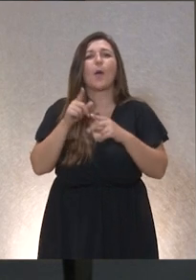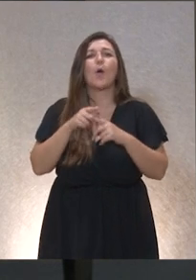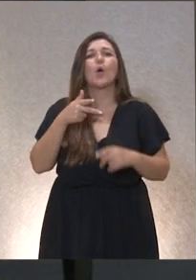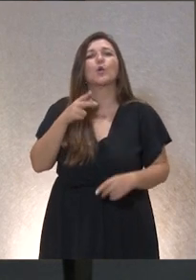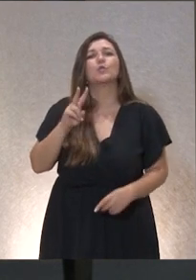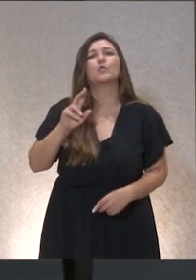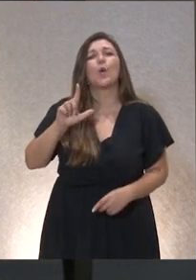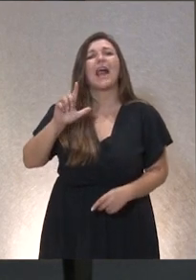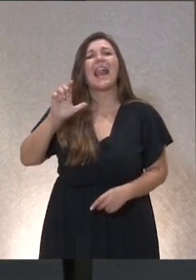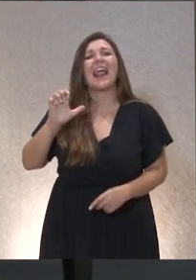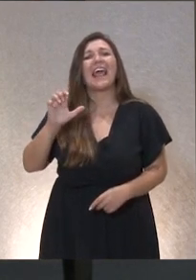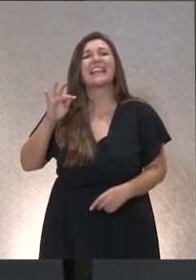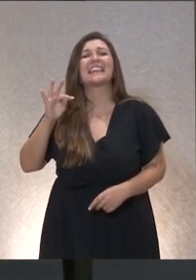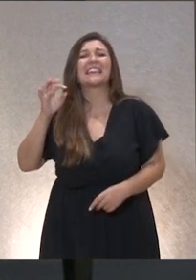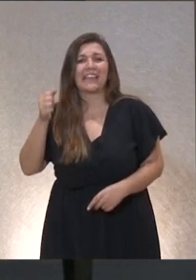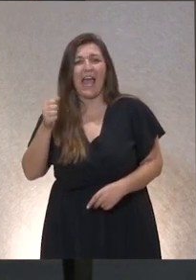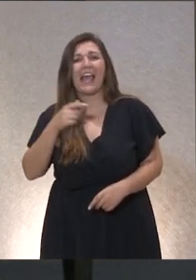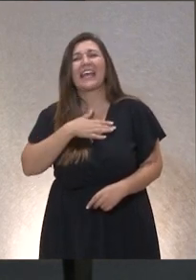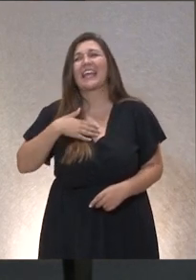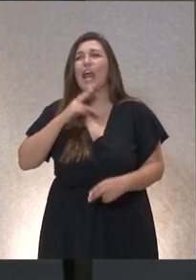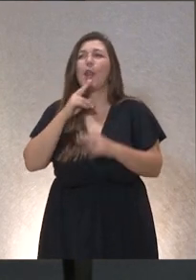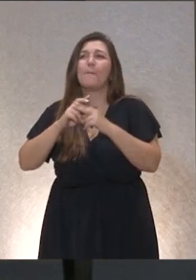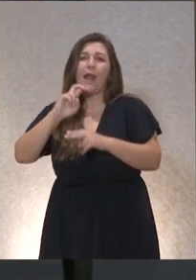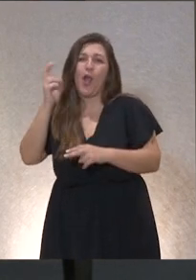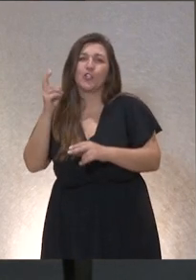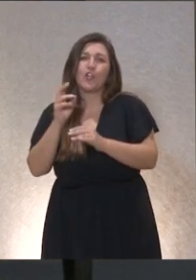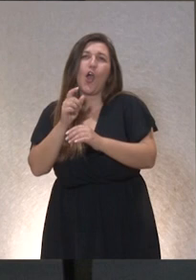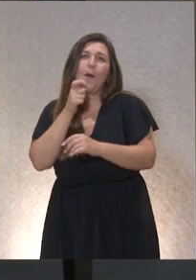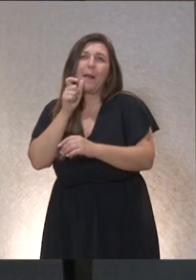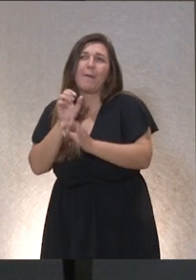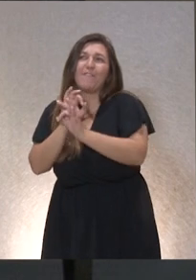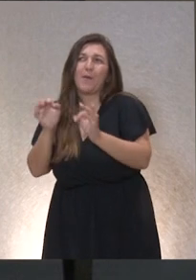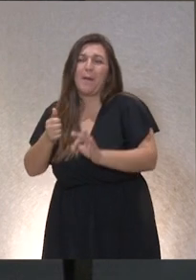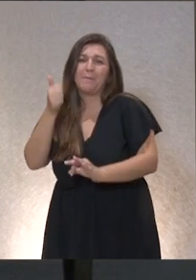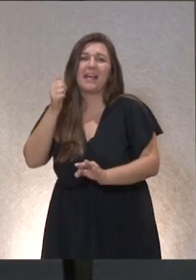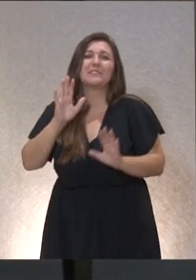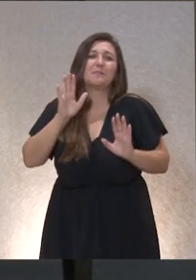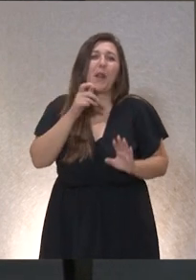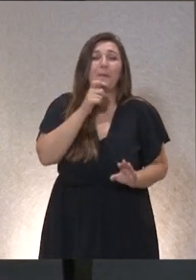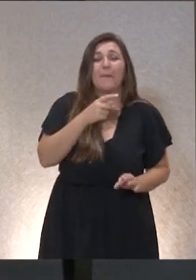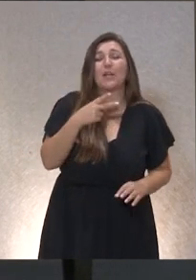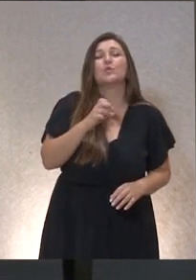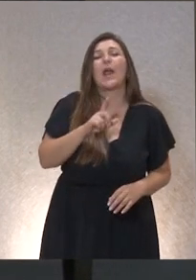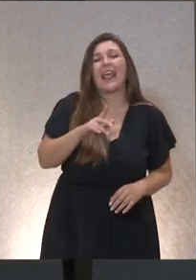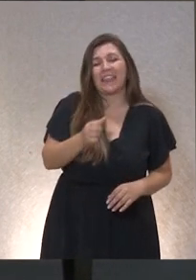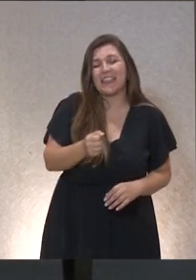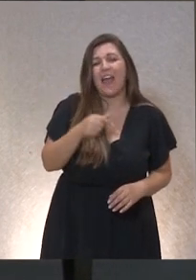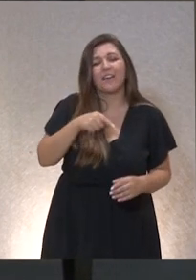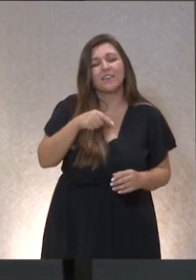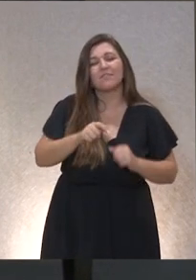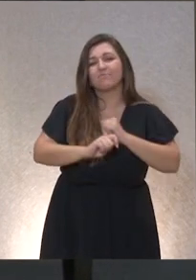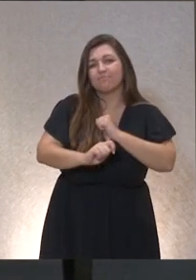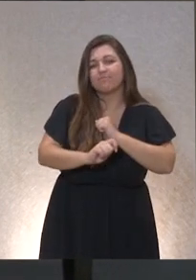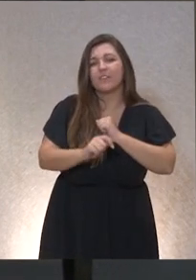siendo La Chuleta no lo encontramos aún Vale Nos vale La Chuleta a nosotros nos sirve eh donde explicábamos un poco la